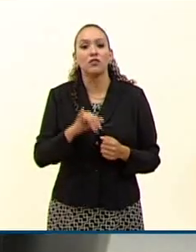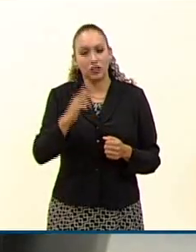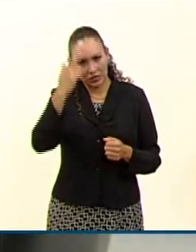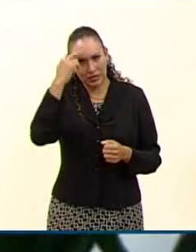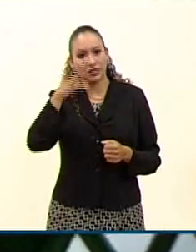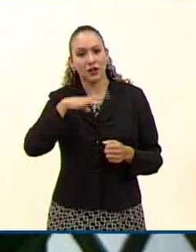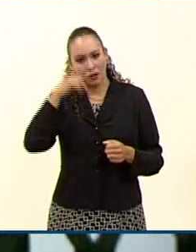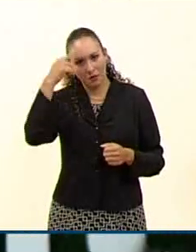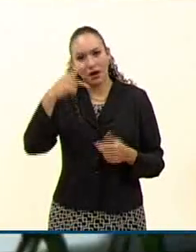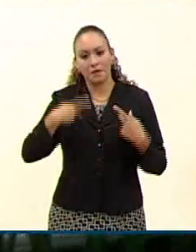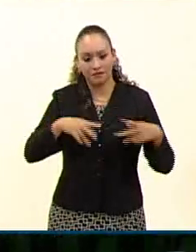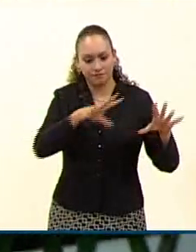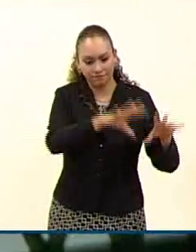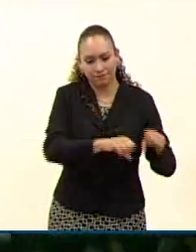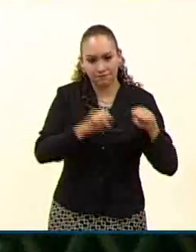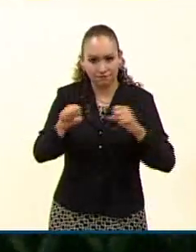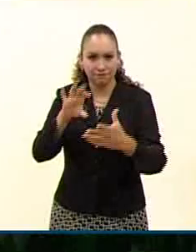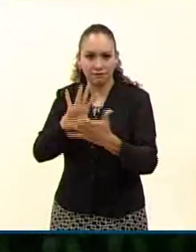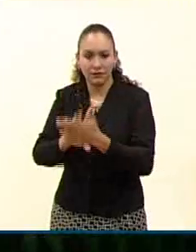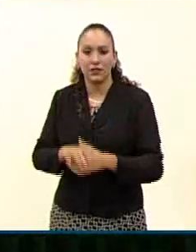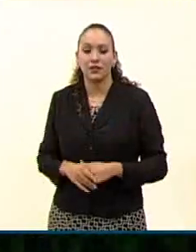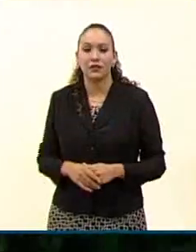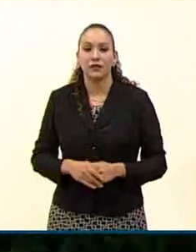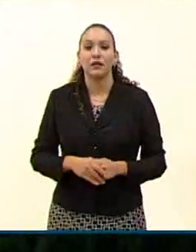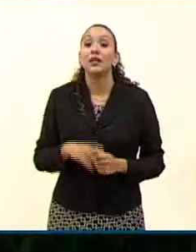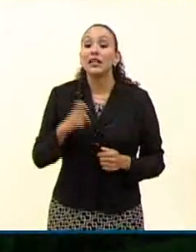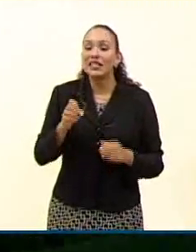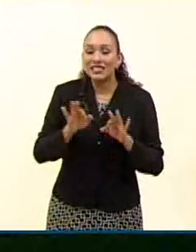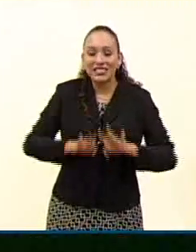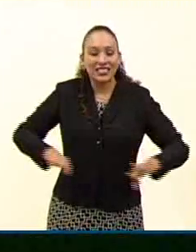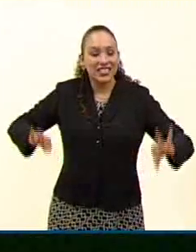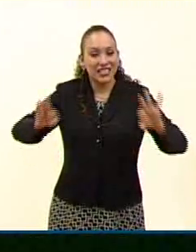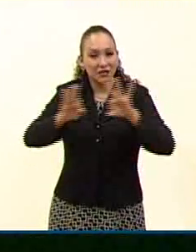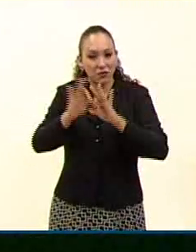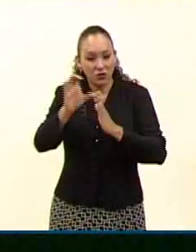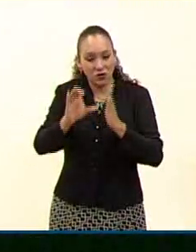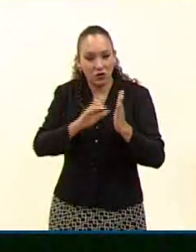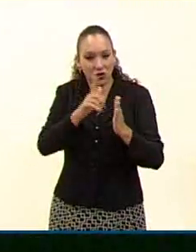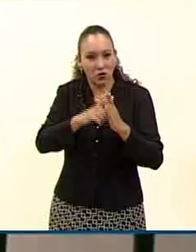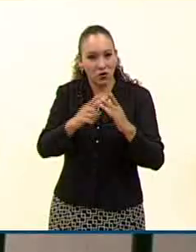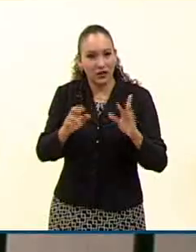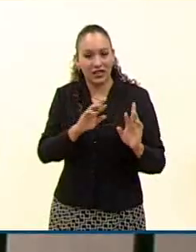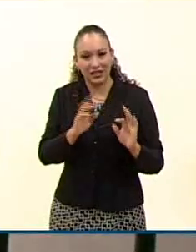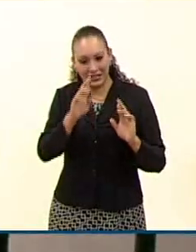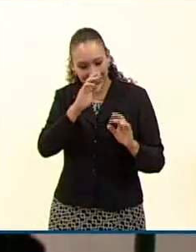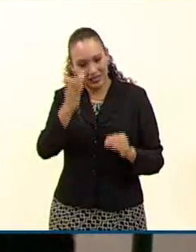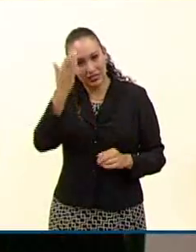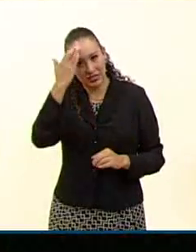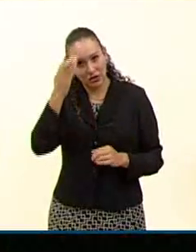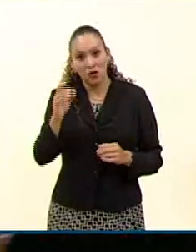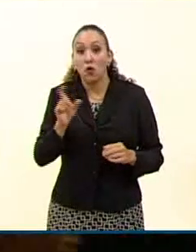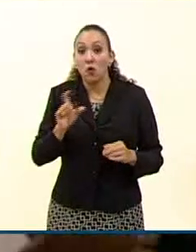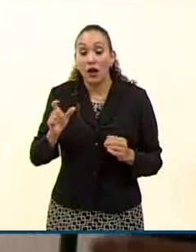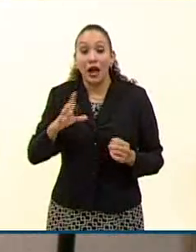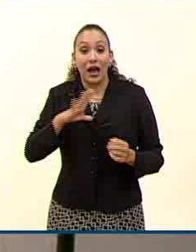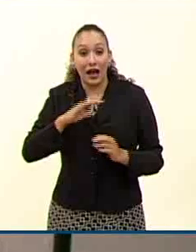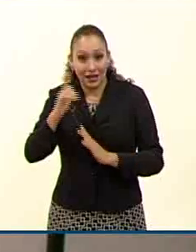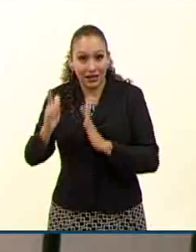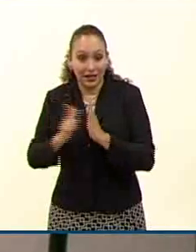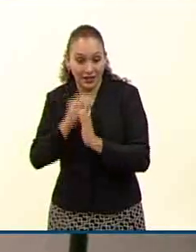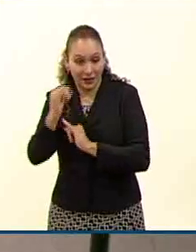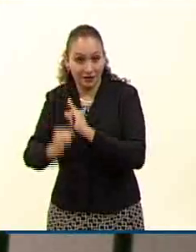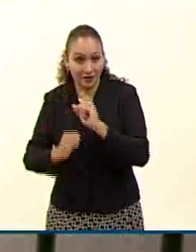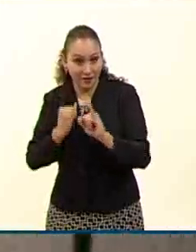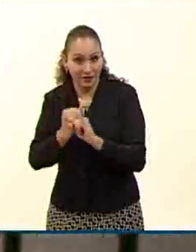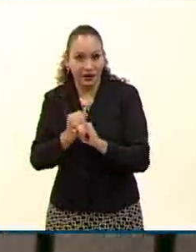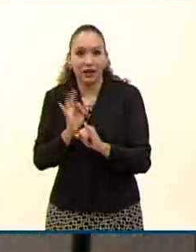justifique. La CONAGO pide que se privilegie la supremacía constitucional por encima de disposiciones y resoluciones internacionales que